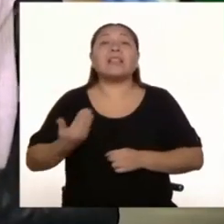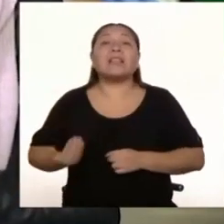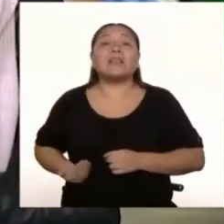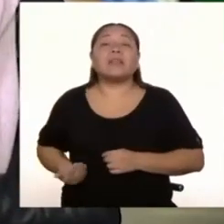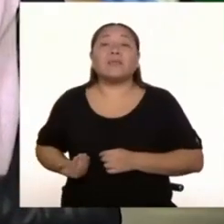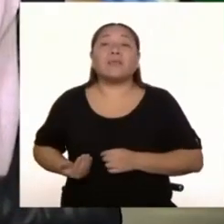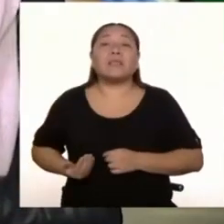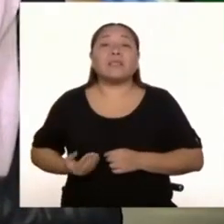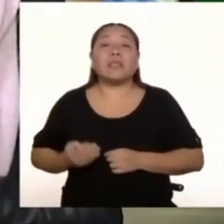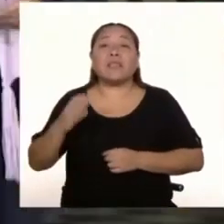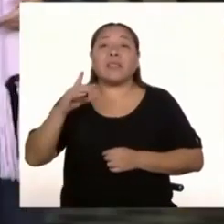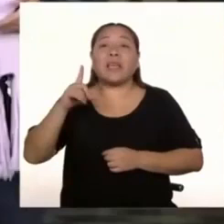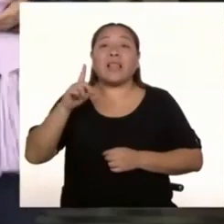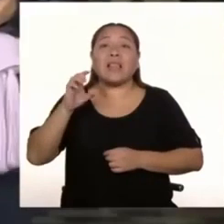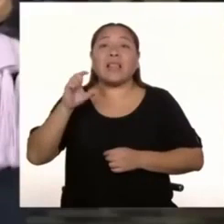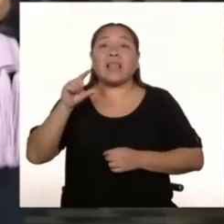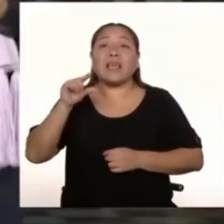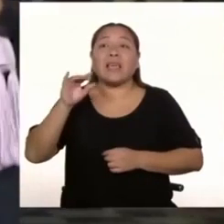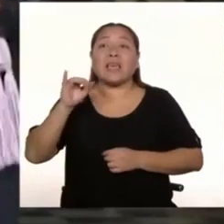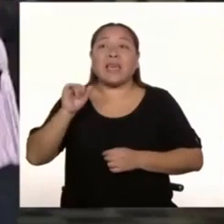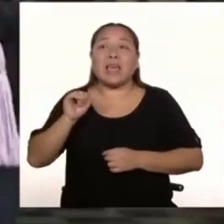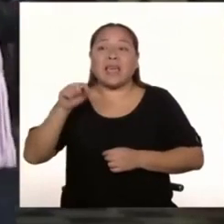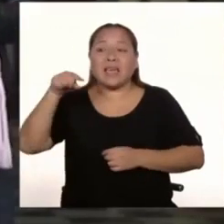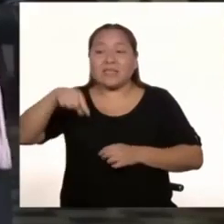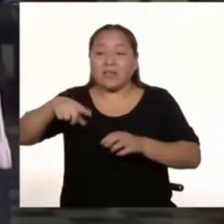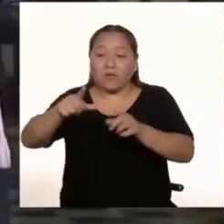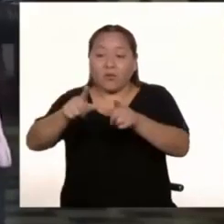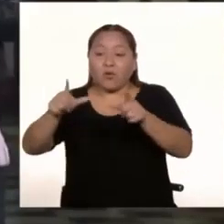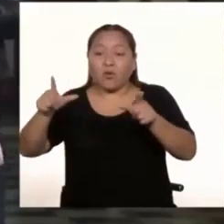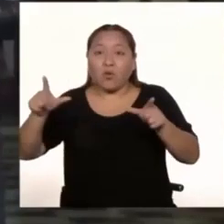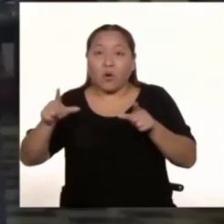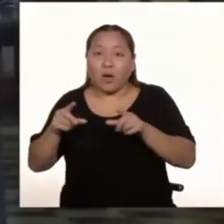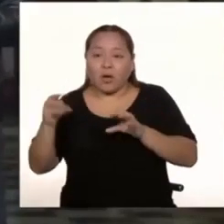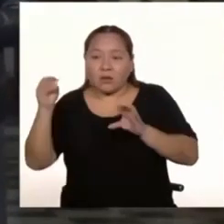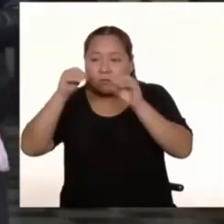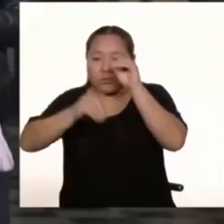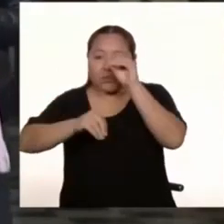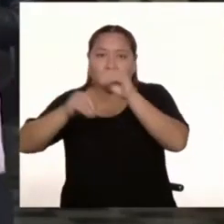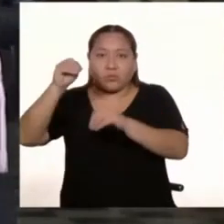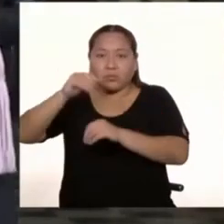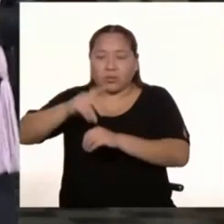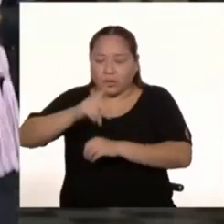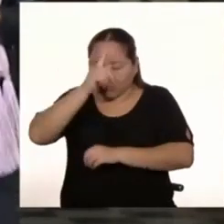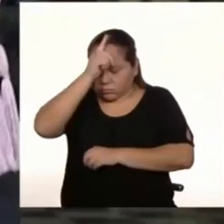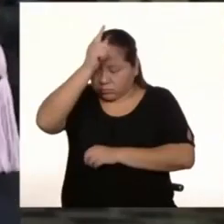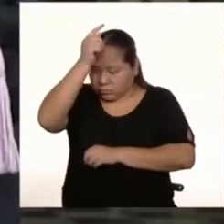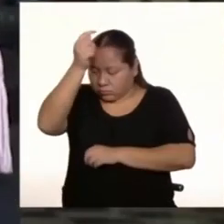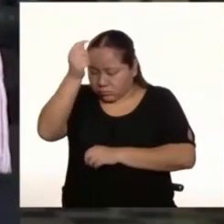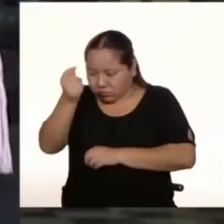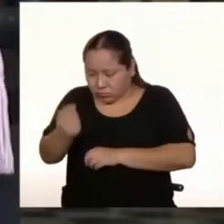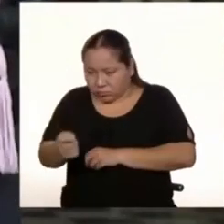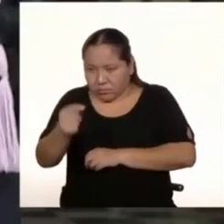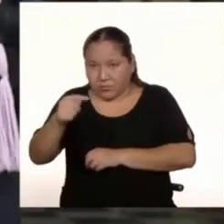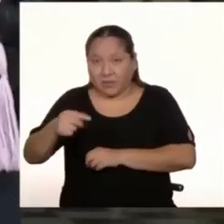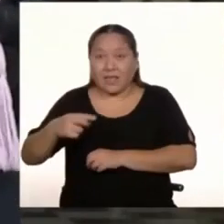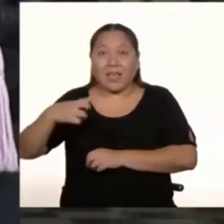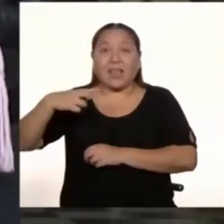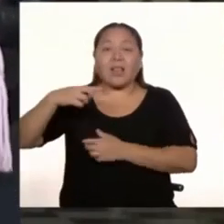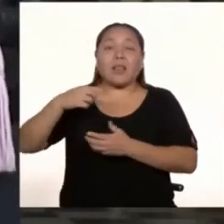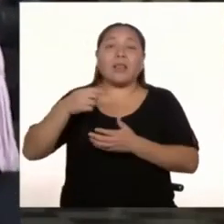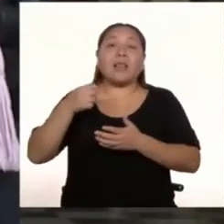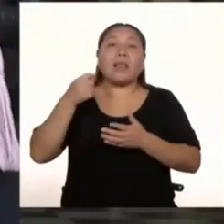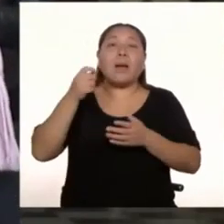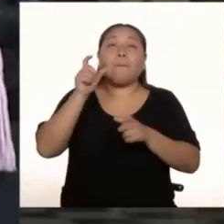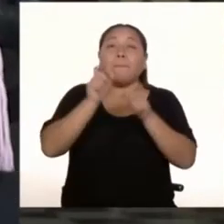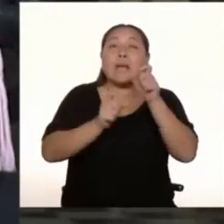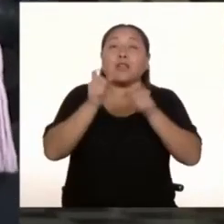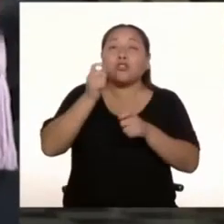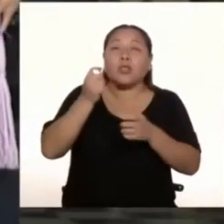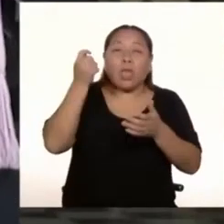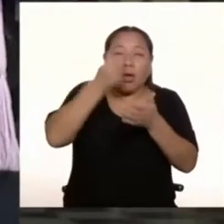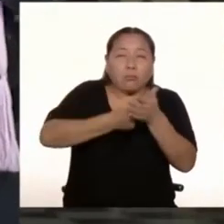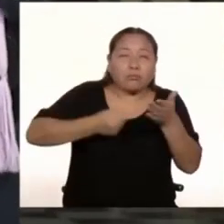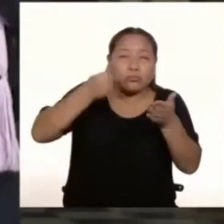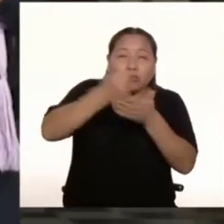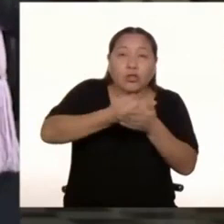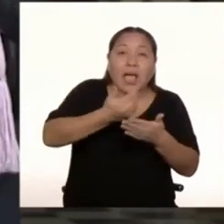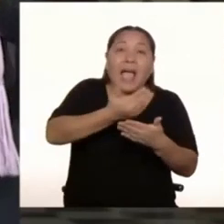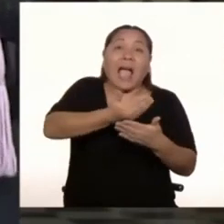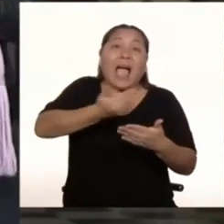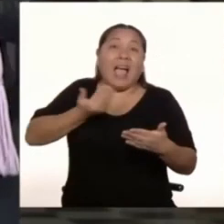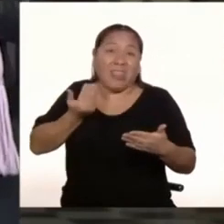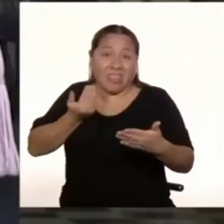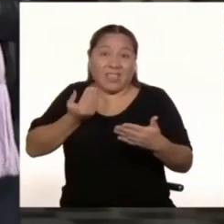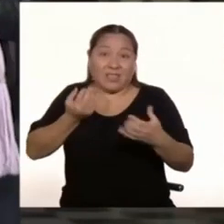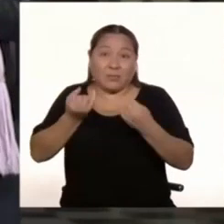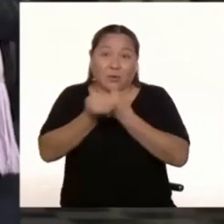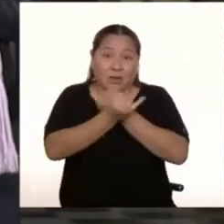los próceres. Algo así como el altar de la patria. Y esto tuvo lugar en el contexto de